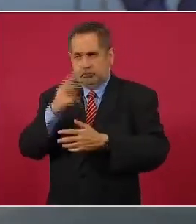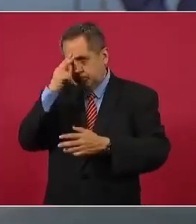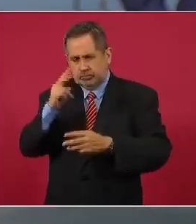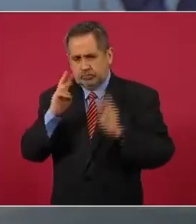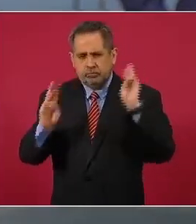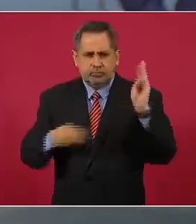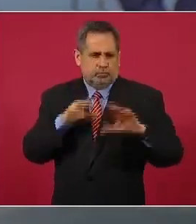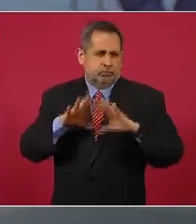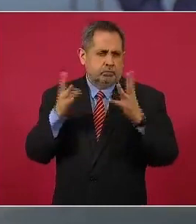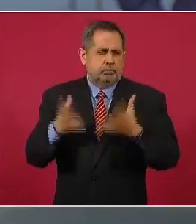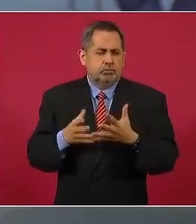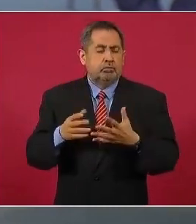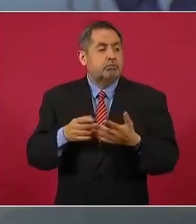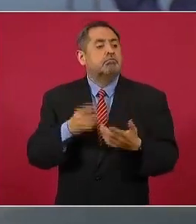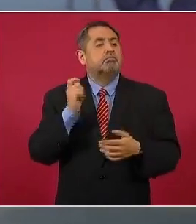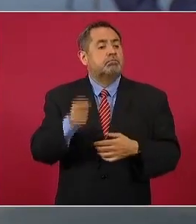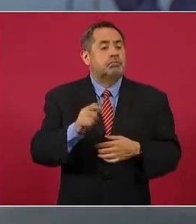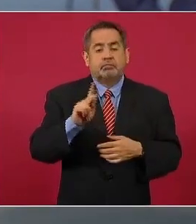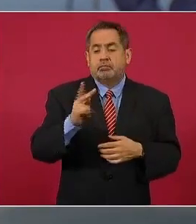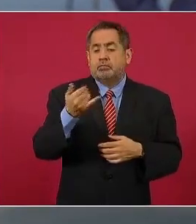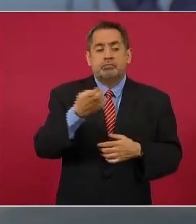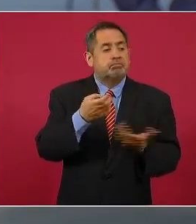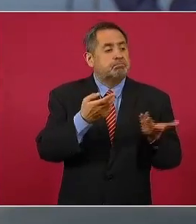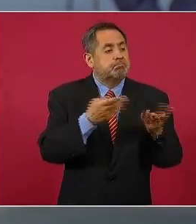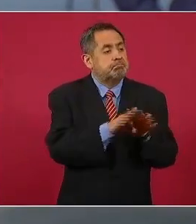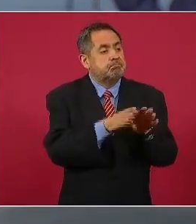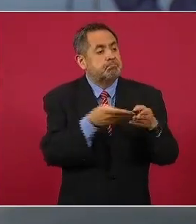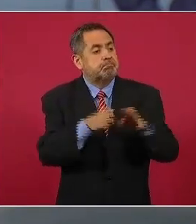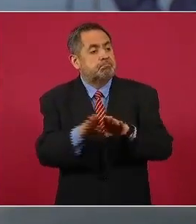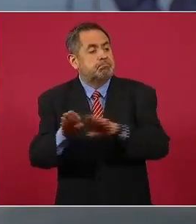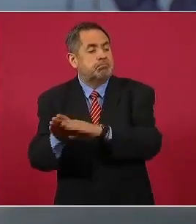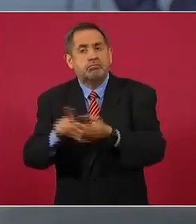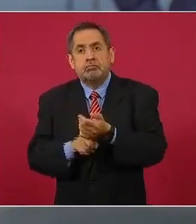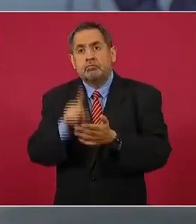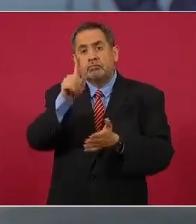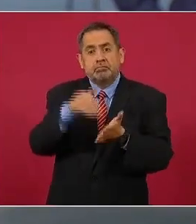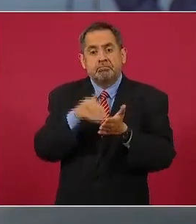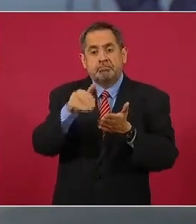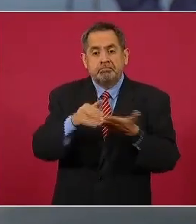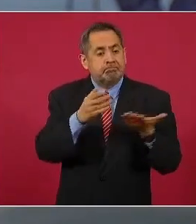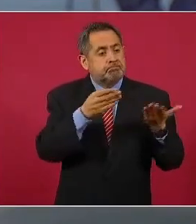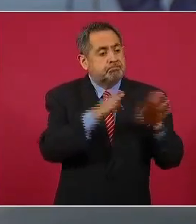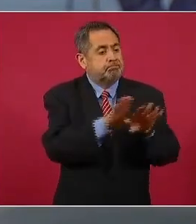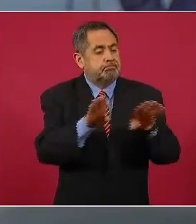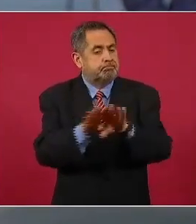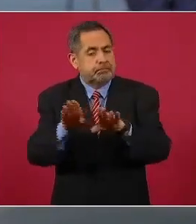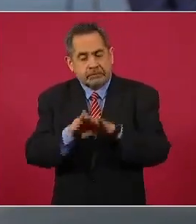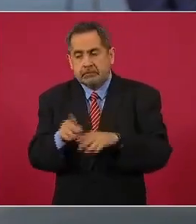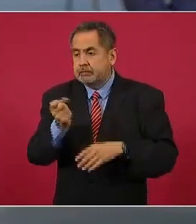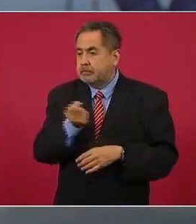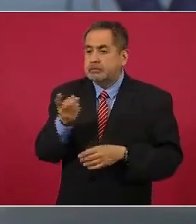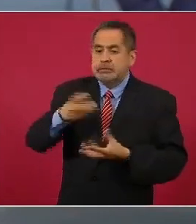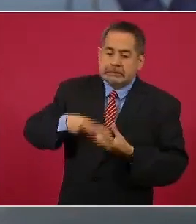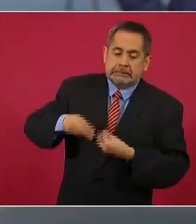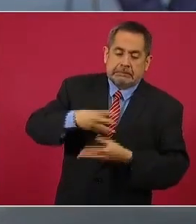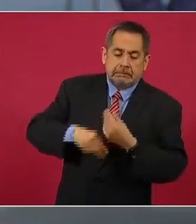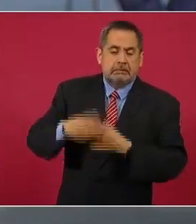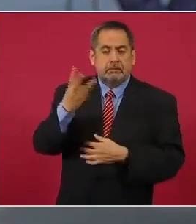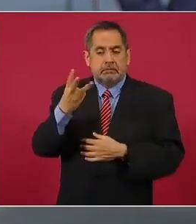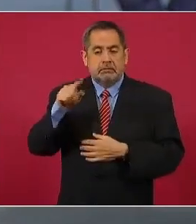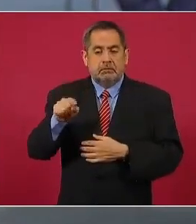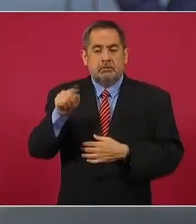mundo entero, han cerrado en nuestro país poco más de 1 millón de ellas, sobreviviendo solamente